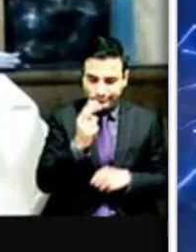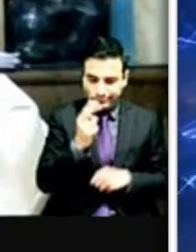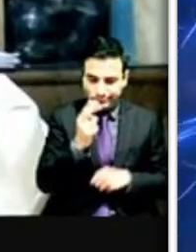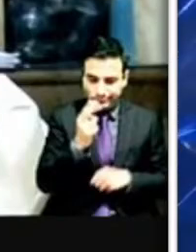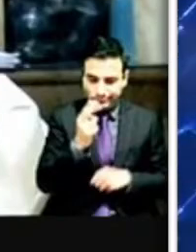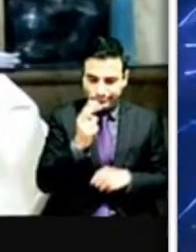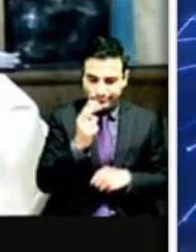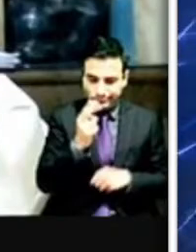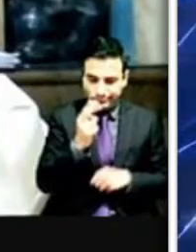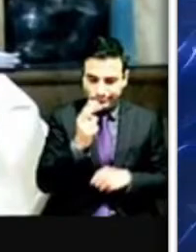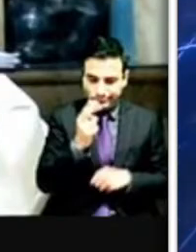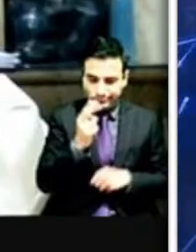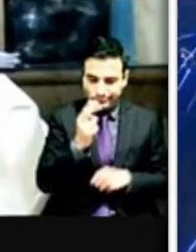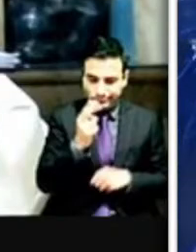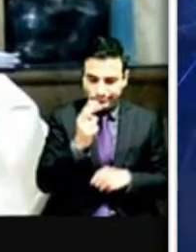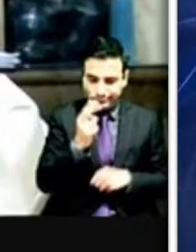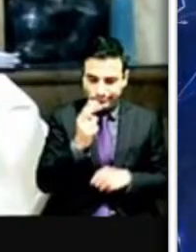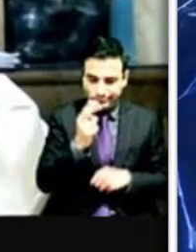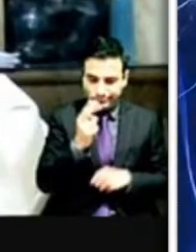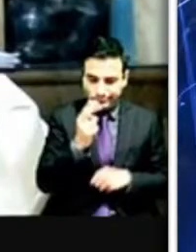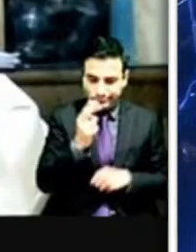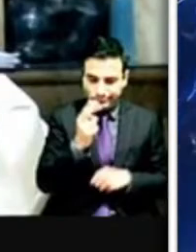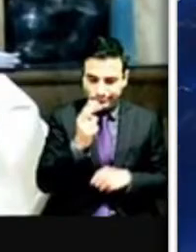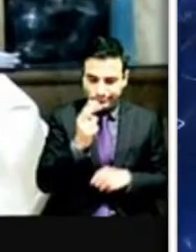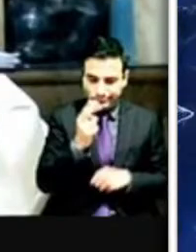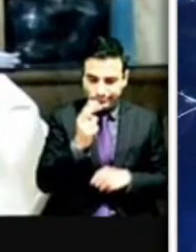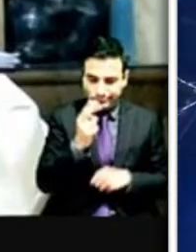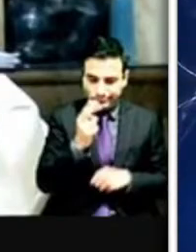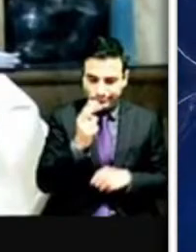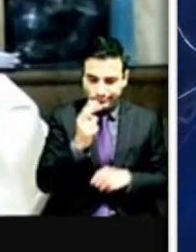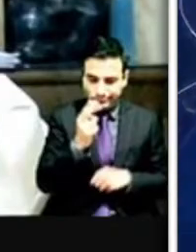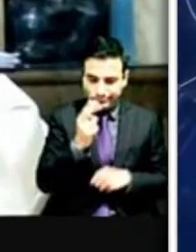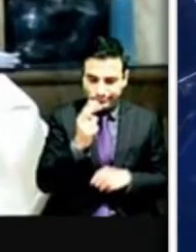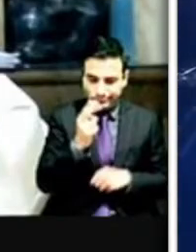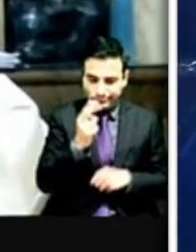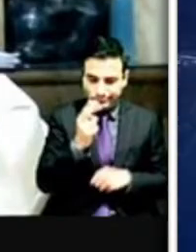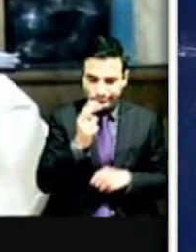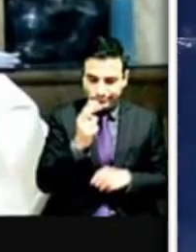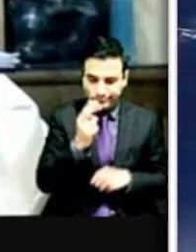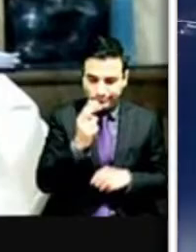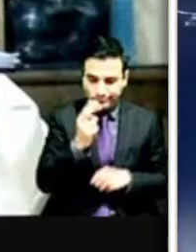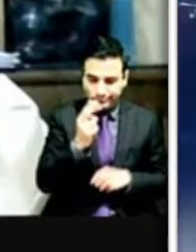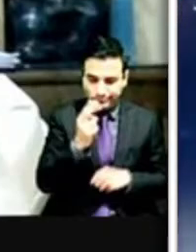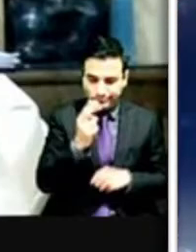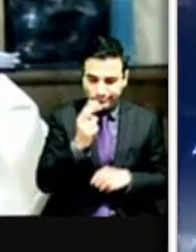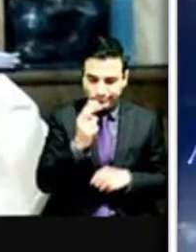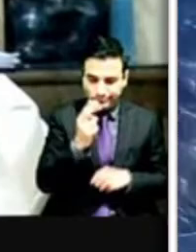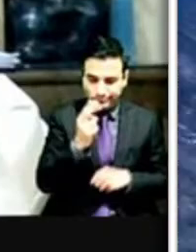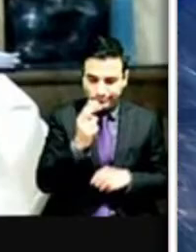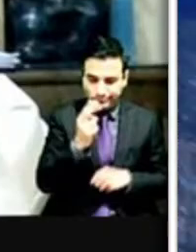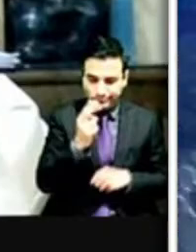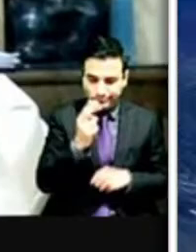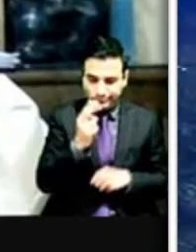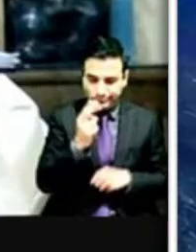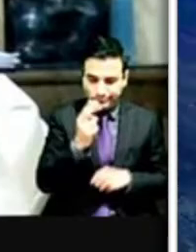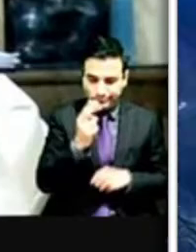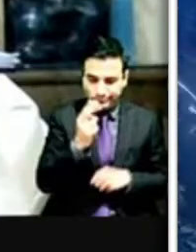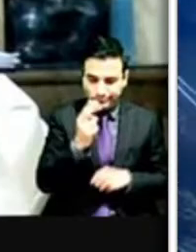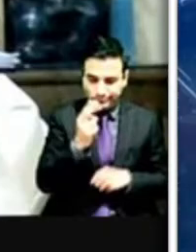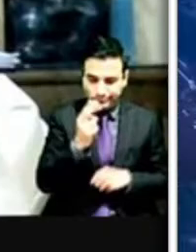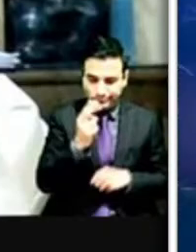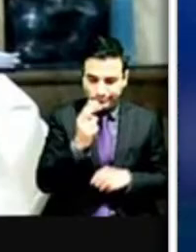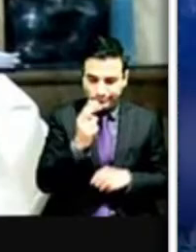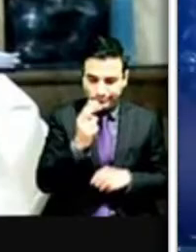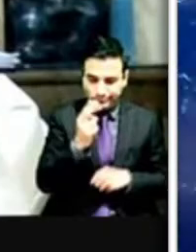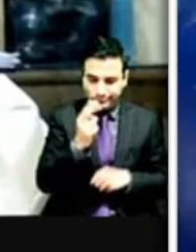mandato, o de que sería una consulta patito. No, podemos hacerla bien. Esto lo dice la